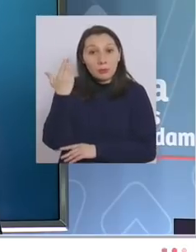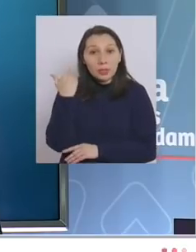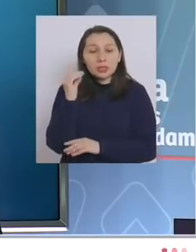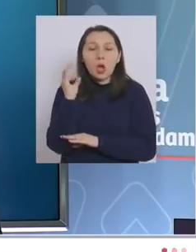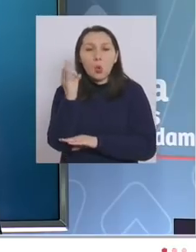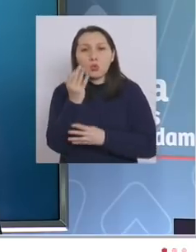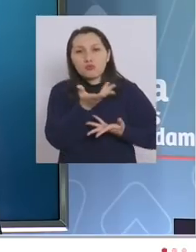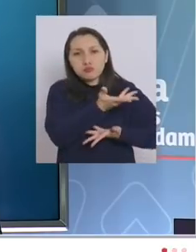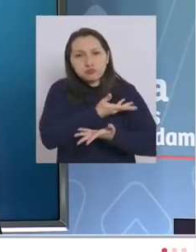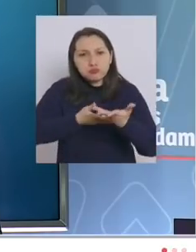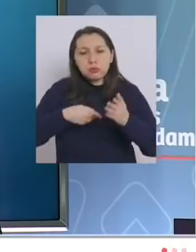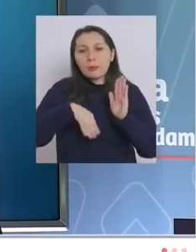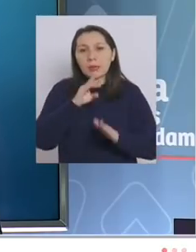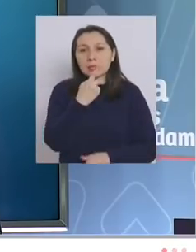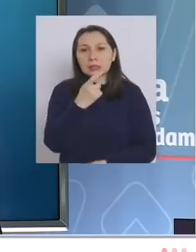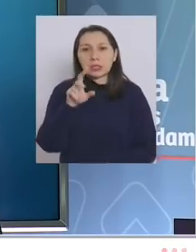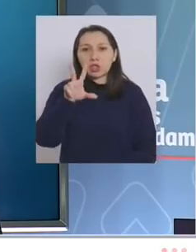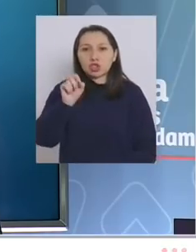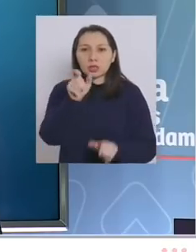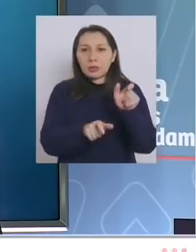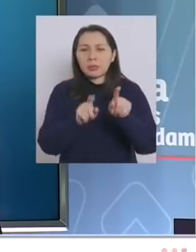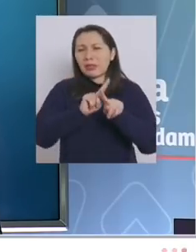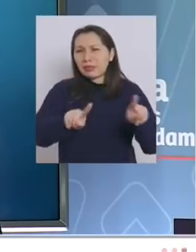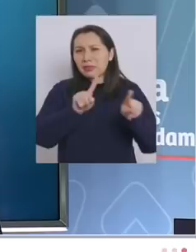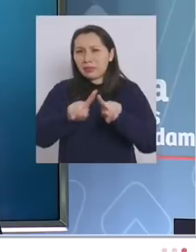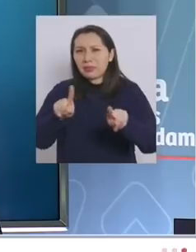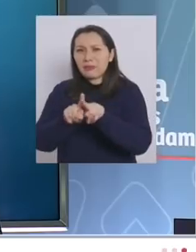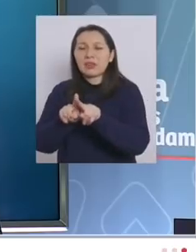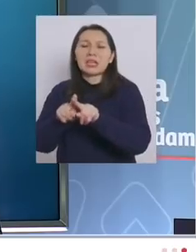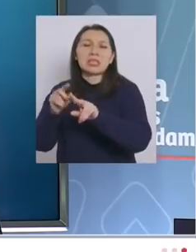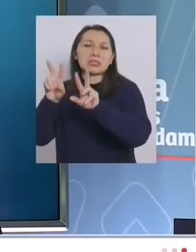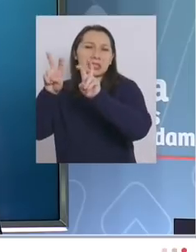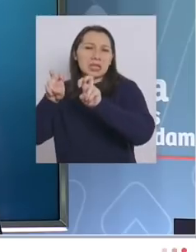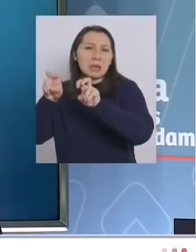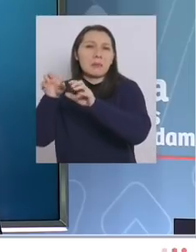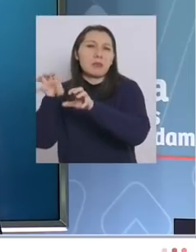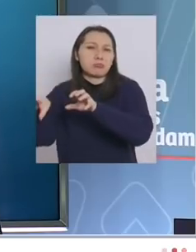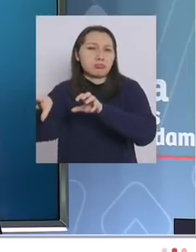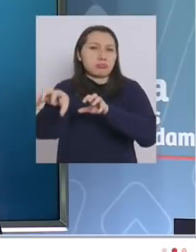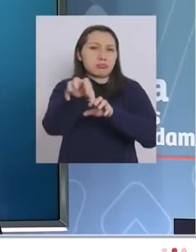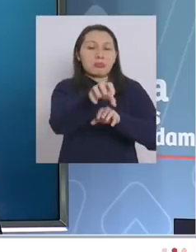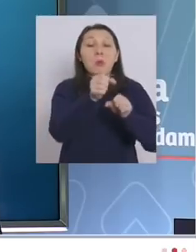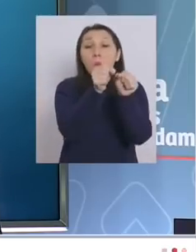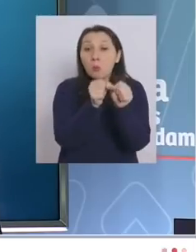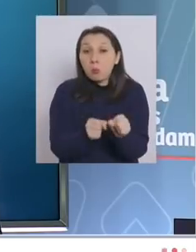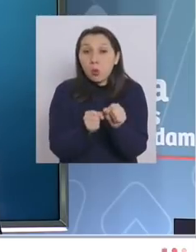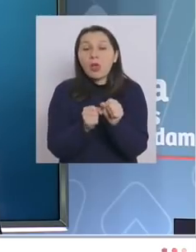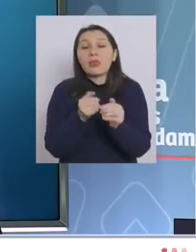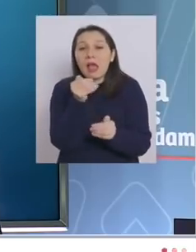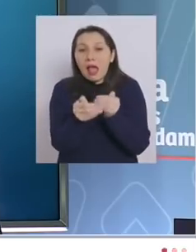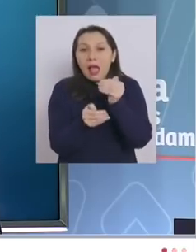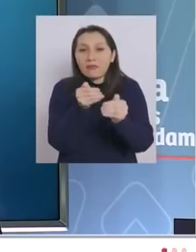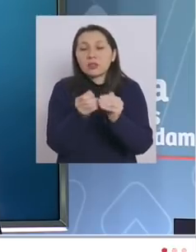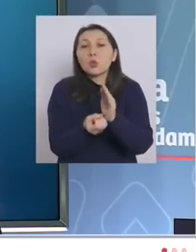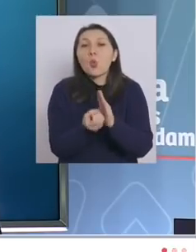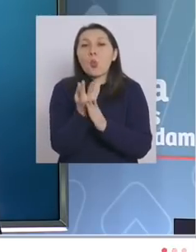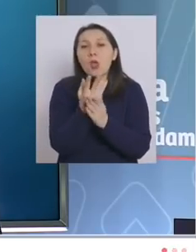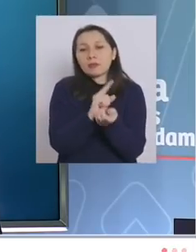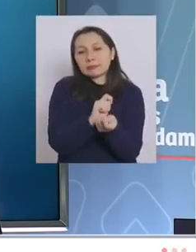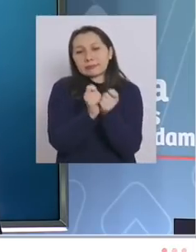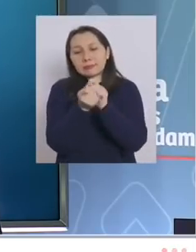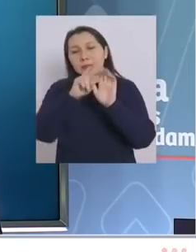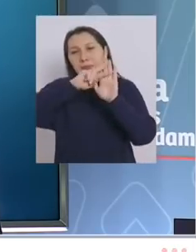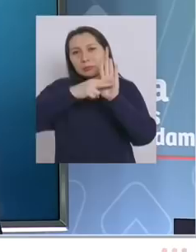donde compartimos con más de 180 personas de distintos rubros la posibilidad de ir avanzando, ir a hacer un nuevo paso a